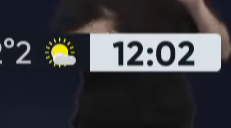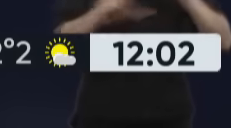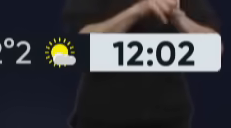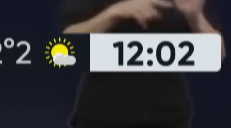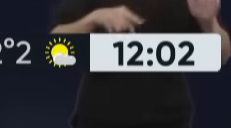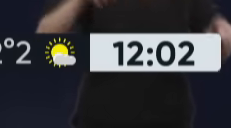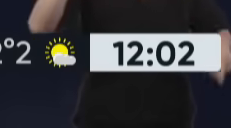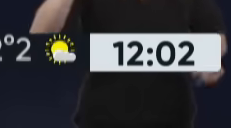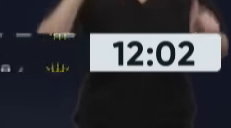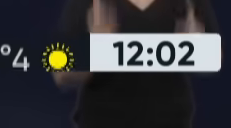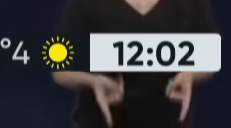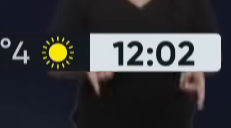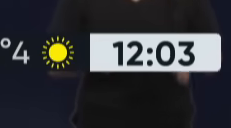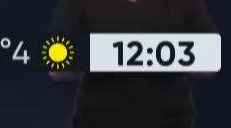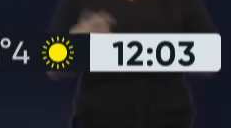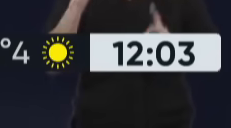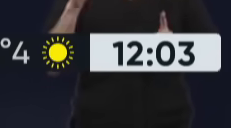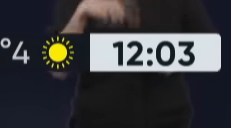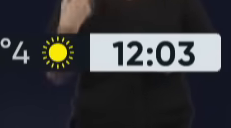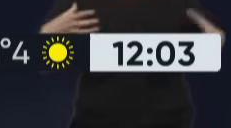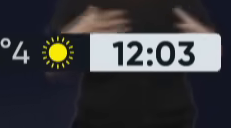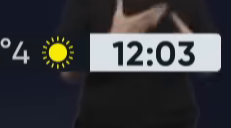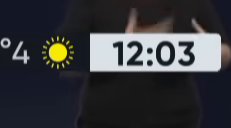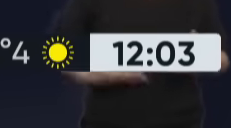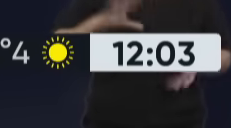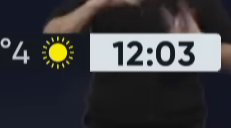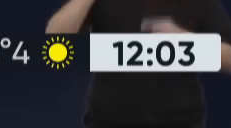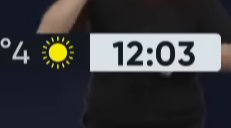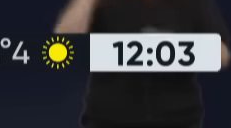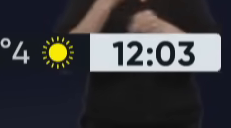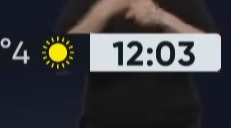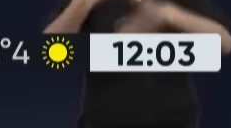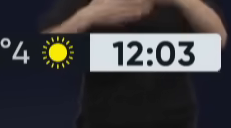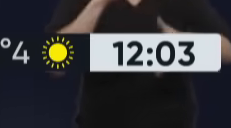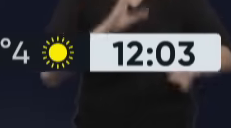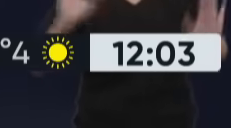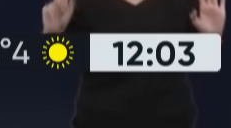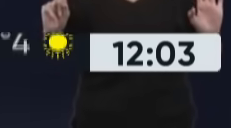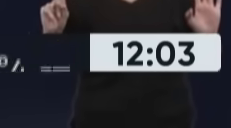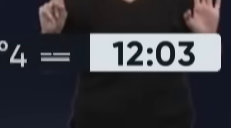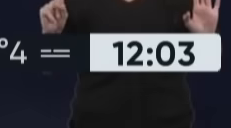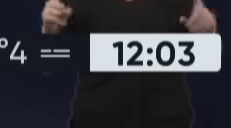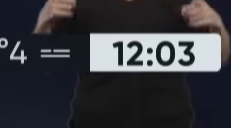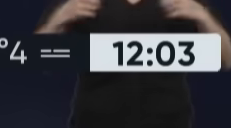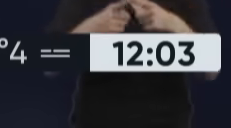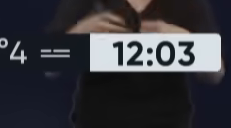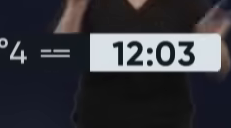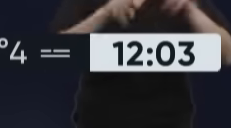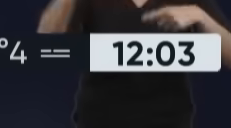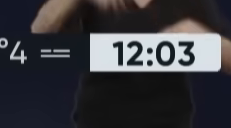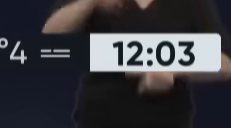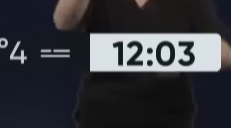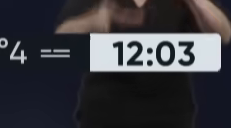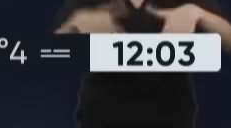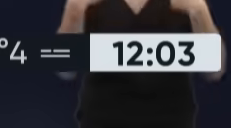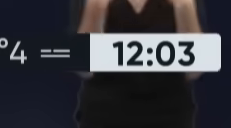honestidad que entendemos que nos caracteriza y de todo lo que estamos haciendo por el bien de los argentinos, hasta el día que la